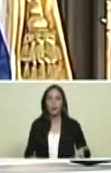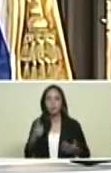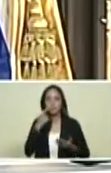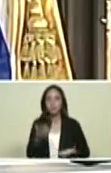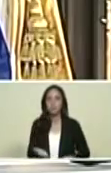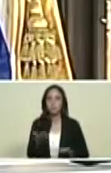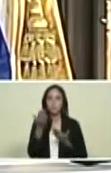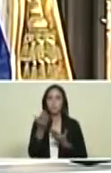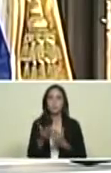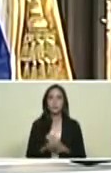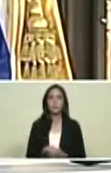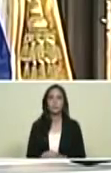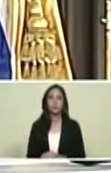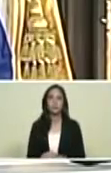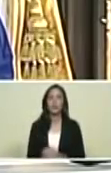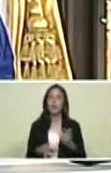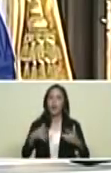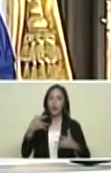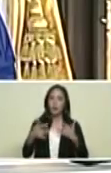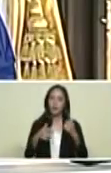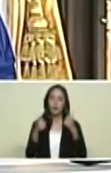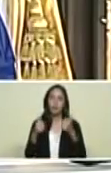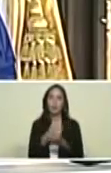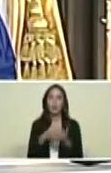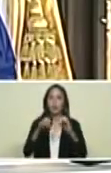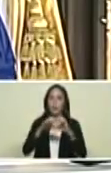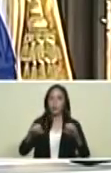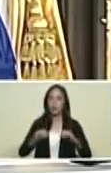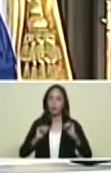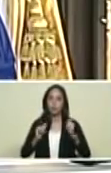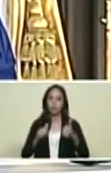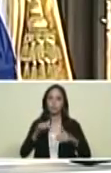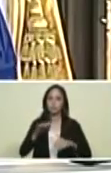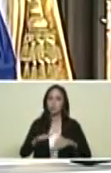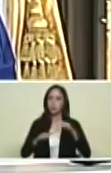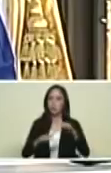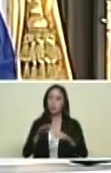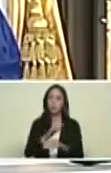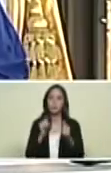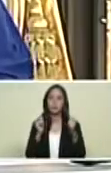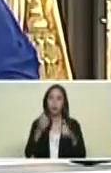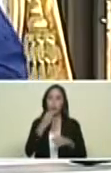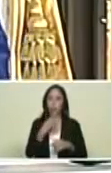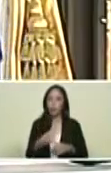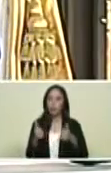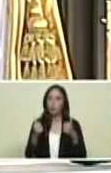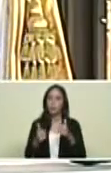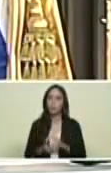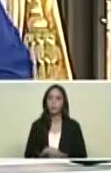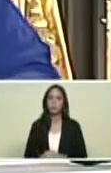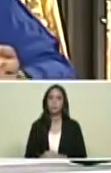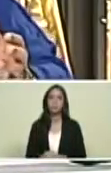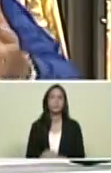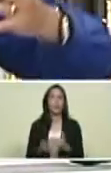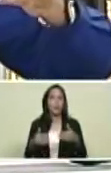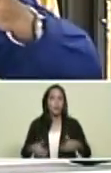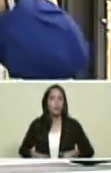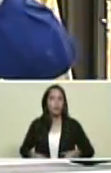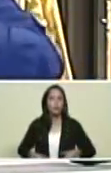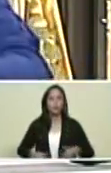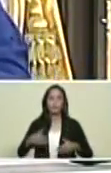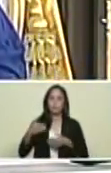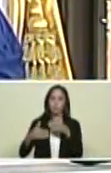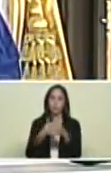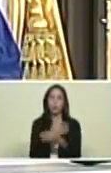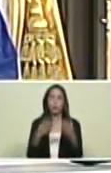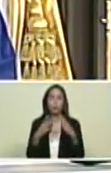Remanso. La actividad educativa arrancó a buen paso. ¡Qué bueno! ¡Qué bueno! Vale la pena todo el esfuerzo, vale la pena